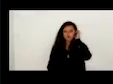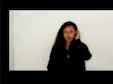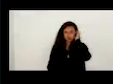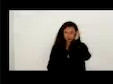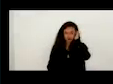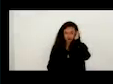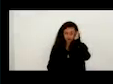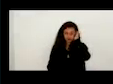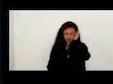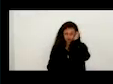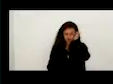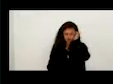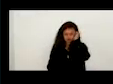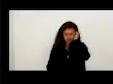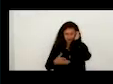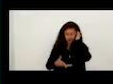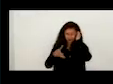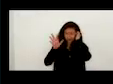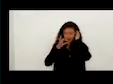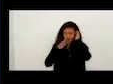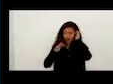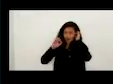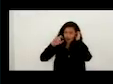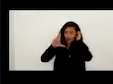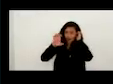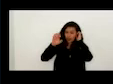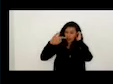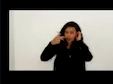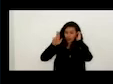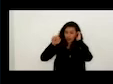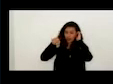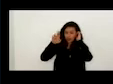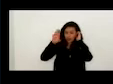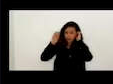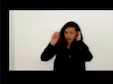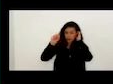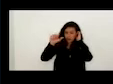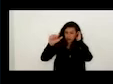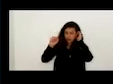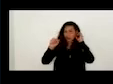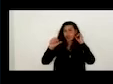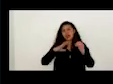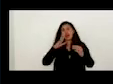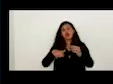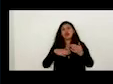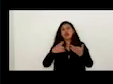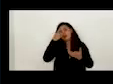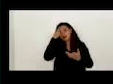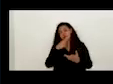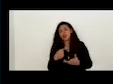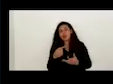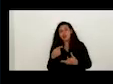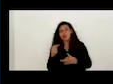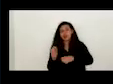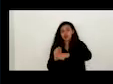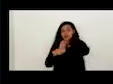estas leguminosas nos van a dar un aporte de proteína de origen vegetal. Sin embargo, hay que